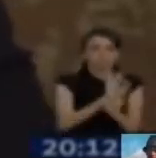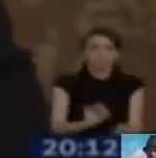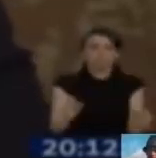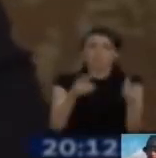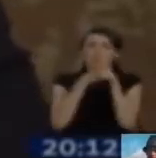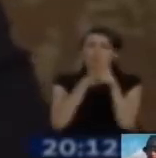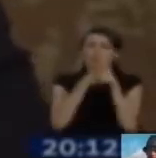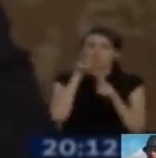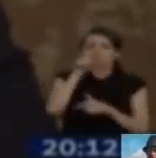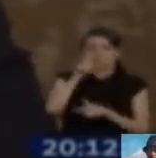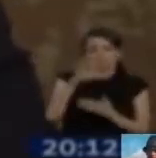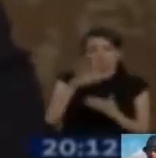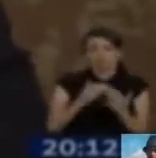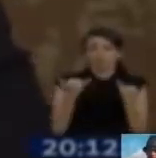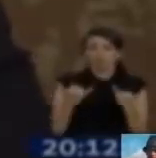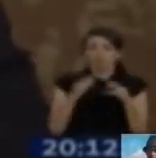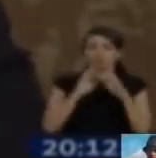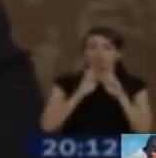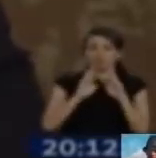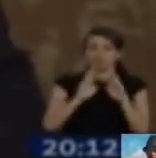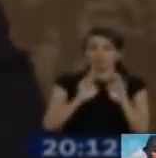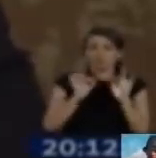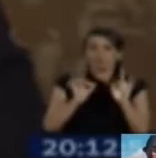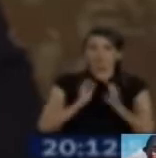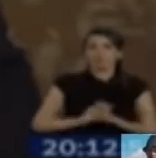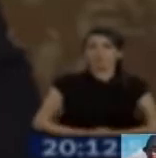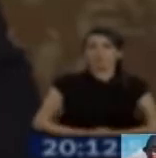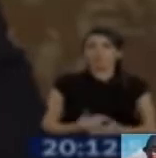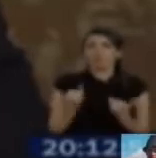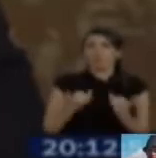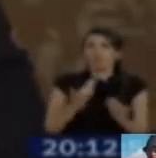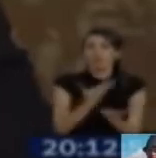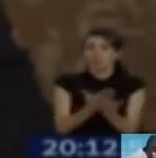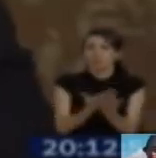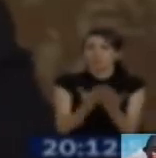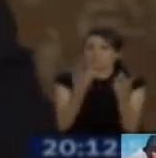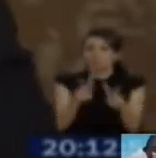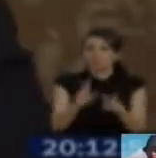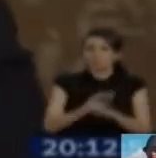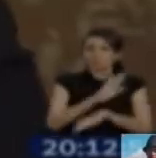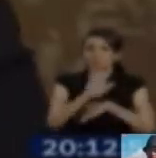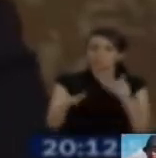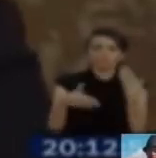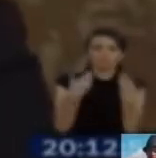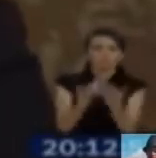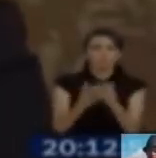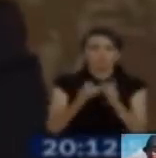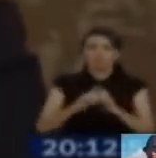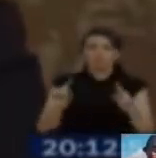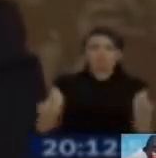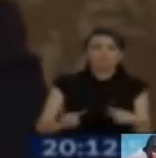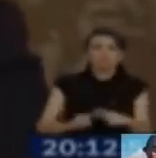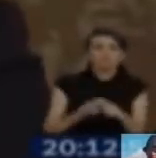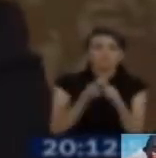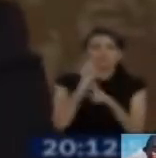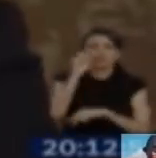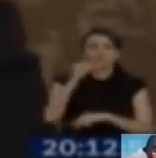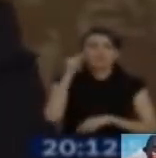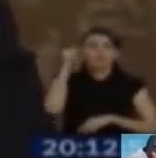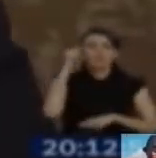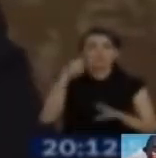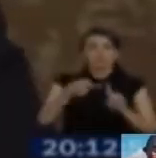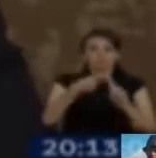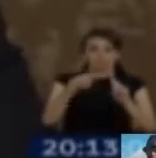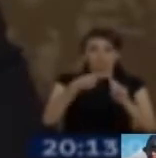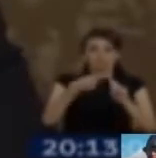del país y hoy tenemos la respuesta y, por supuesto, la propuesta también. Todos, comenzando por el gobierno,